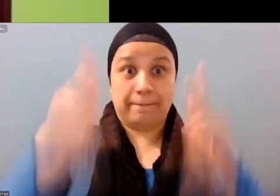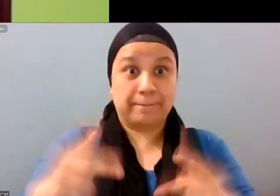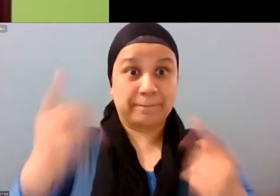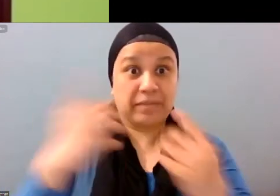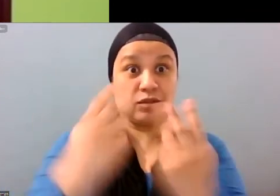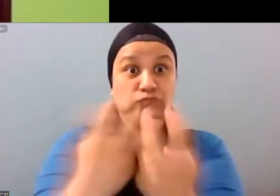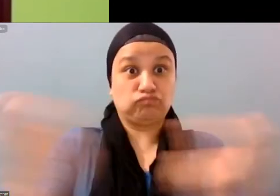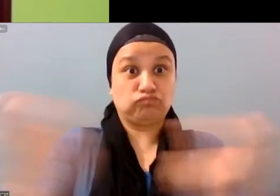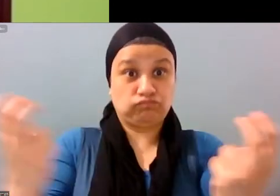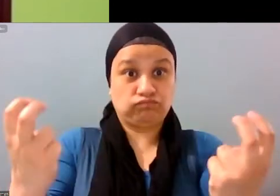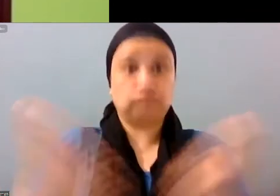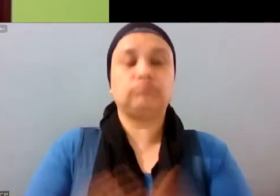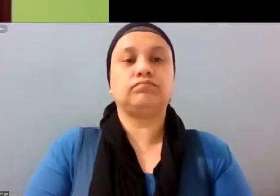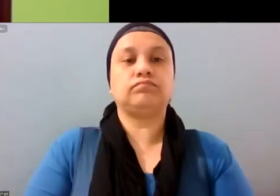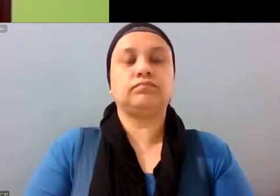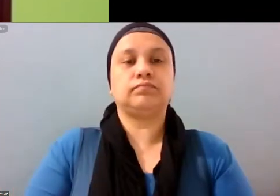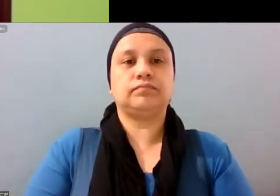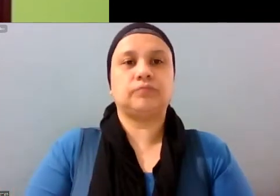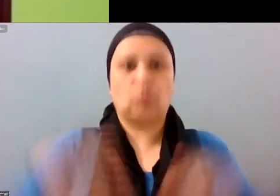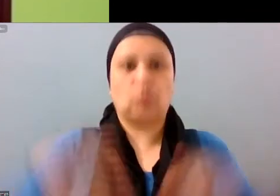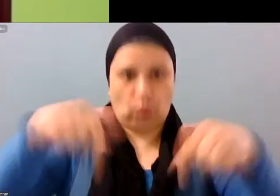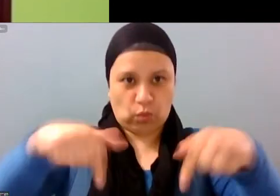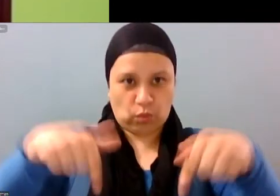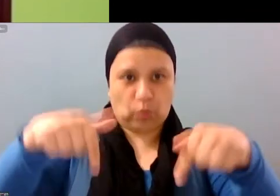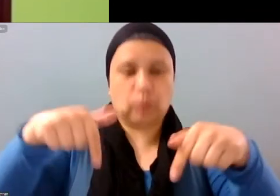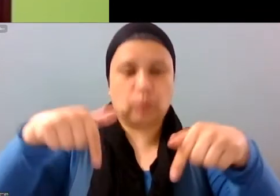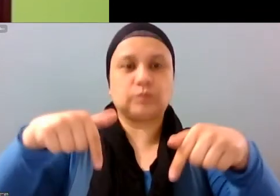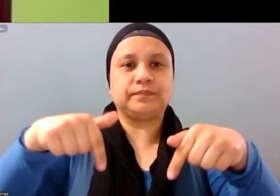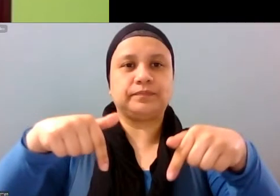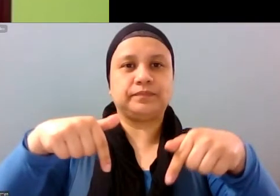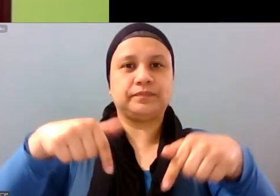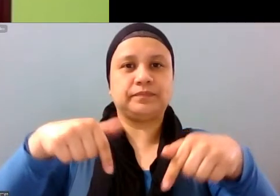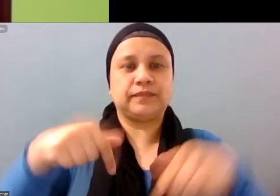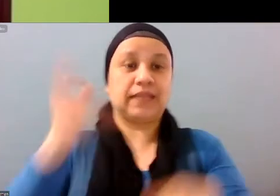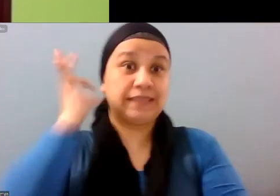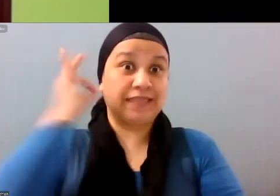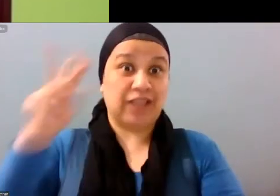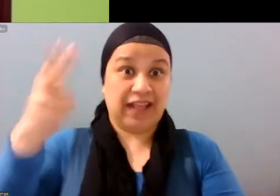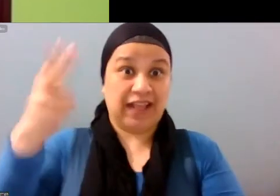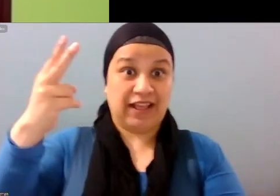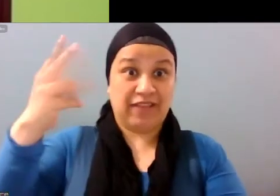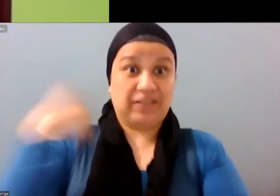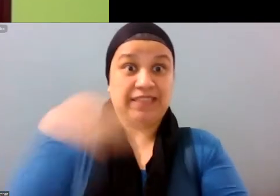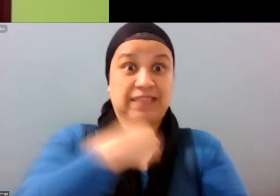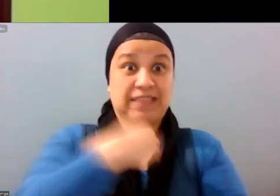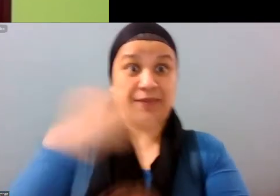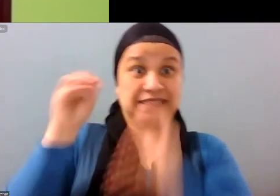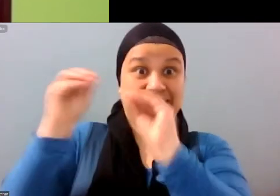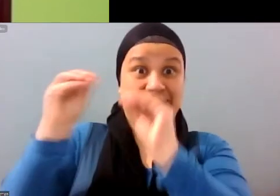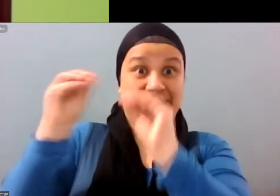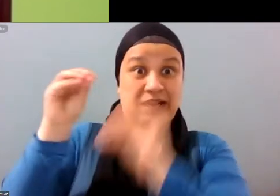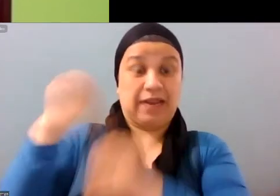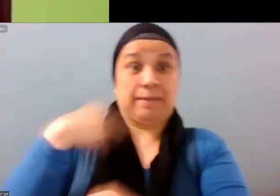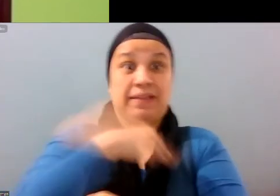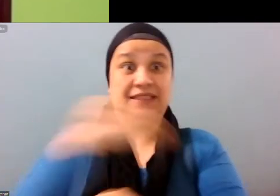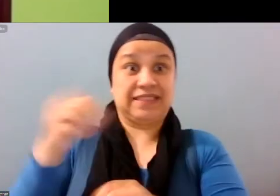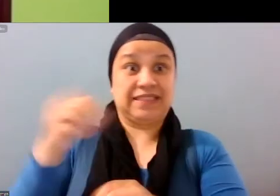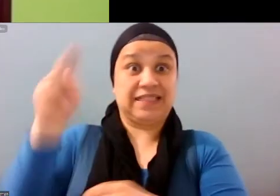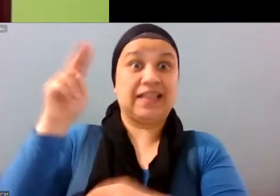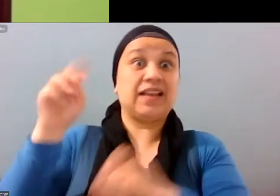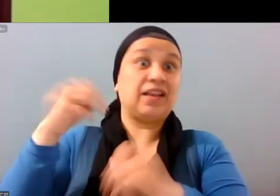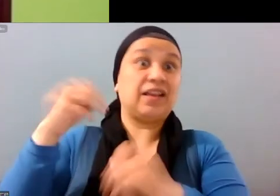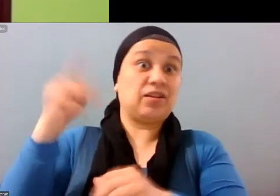nos acompañarán. A la señora viceministra académica del Ministerio de Educación Pública, doña Melania